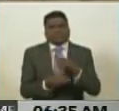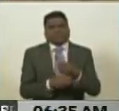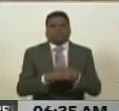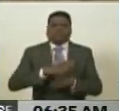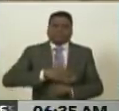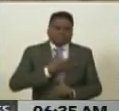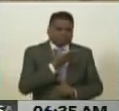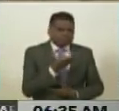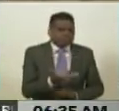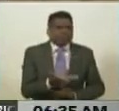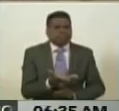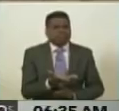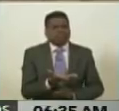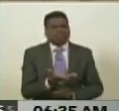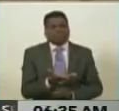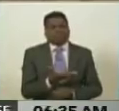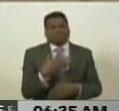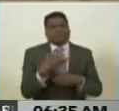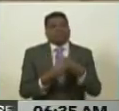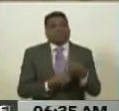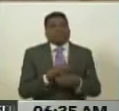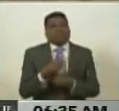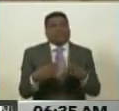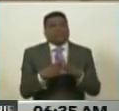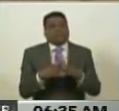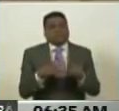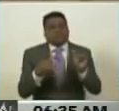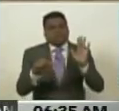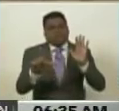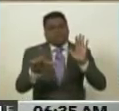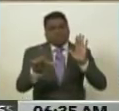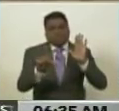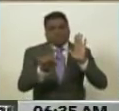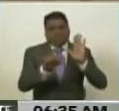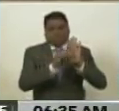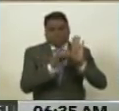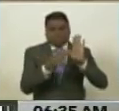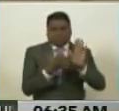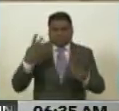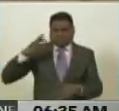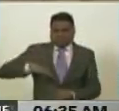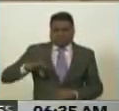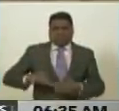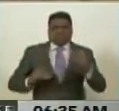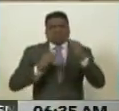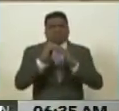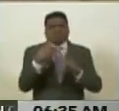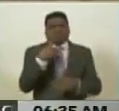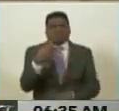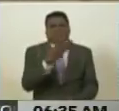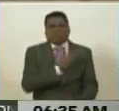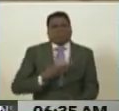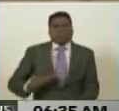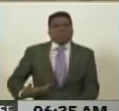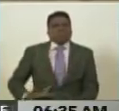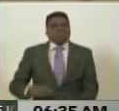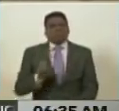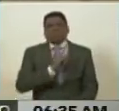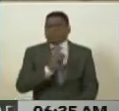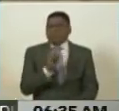como deben honrar porque están obligados a hacerlo, todo lo que está establecido con este incremento del salario mínimo anunciado por el presidente de la República, que no es